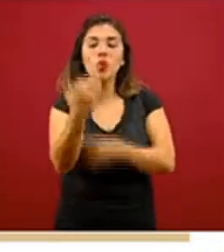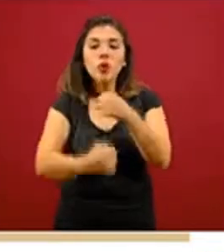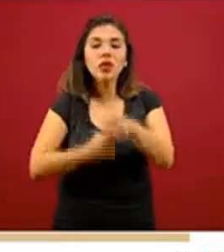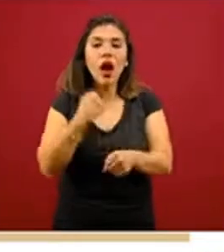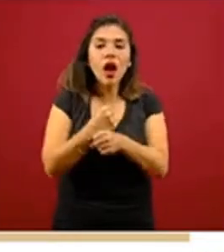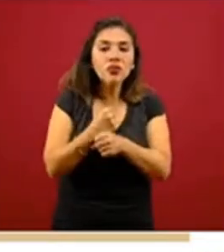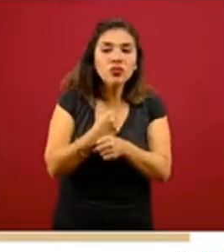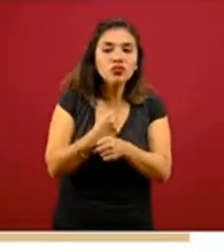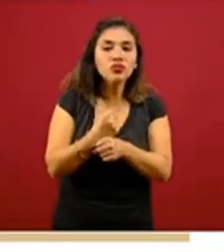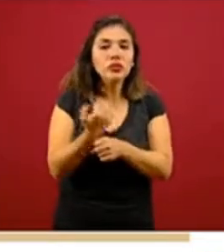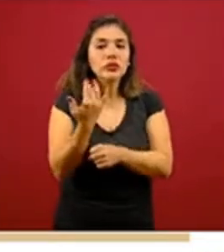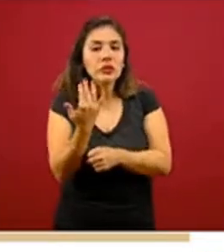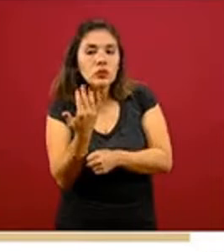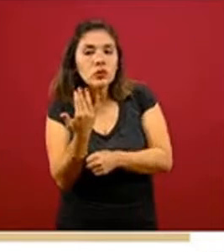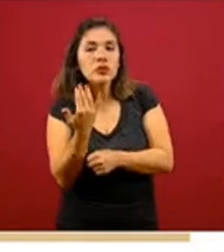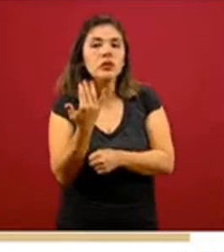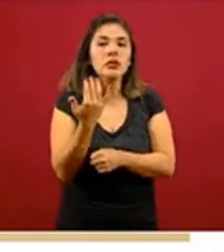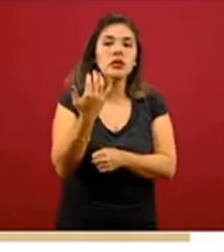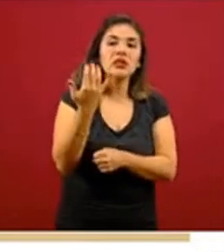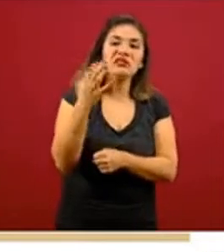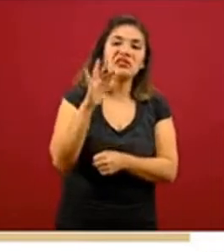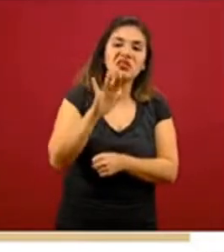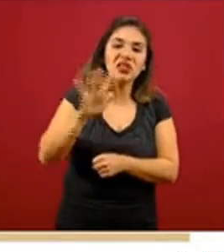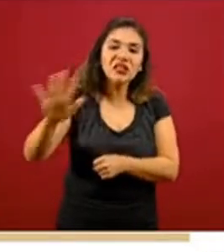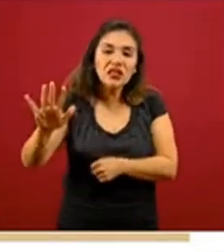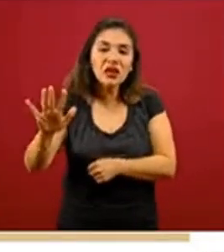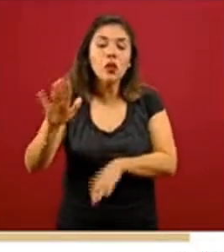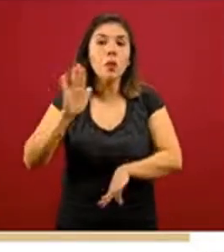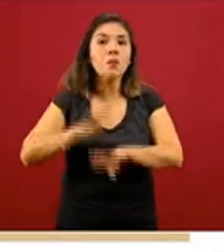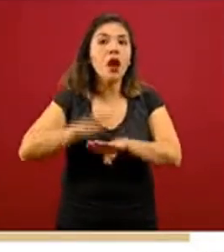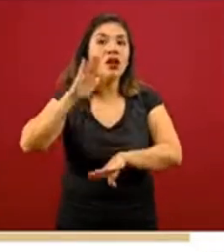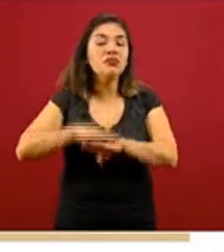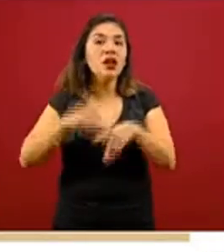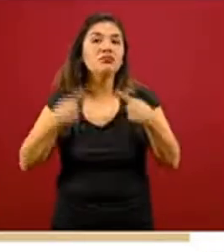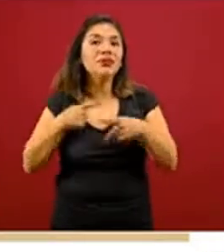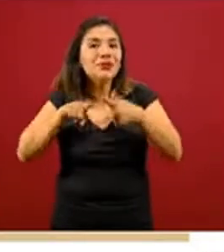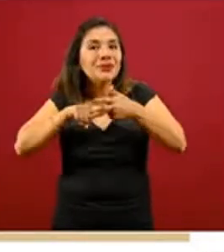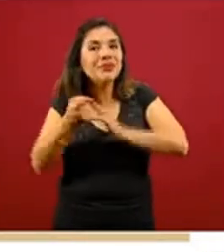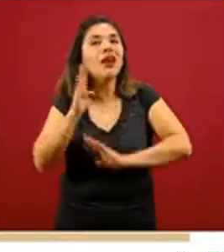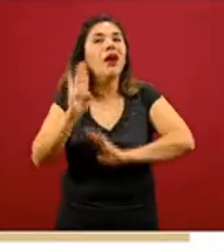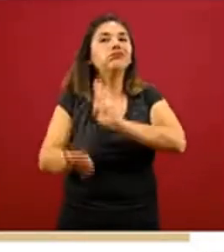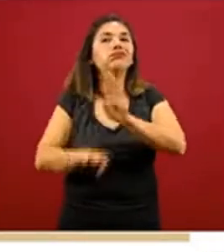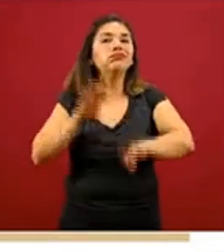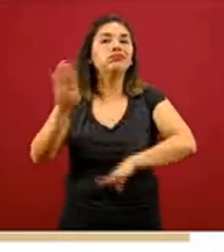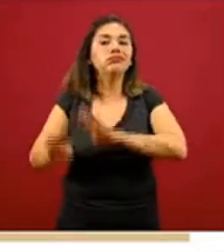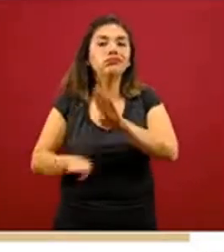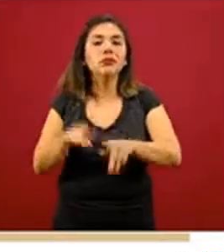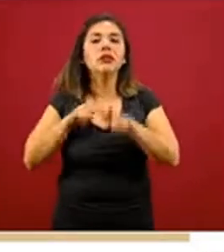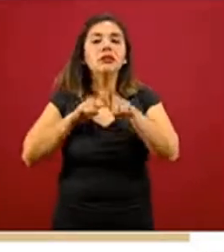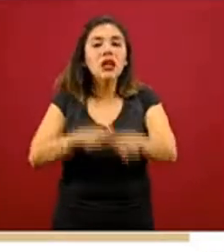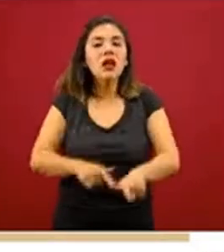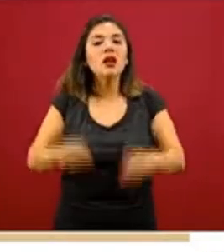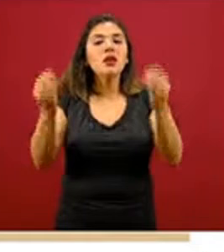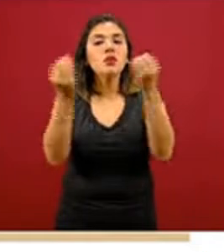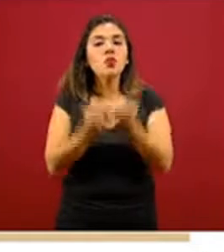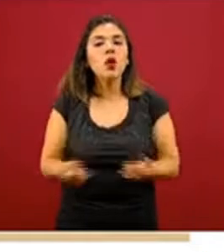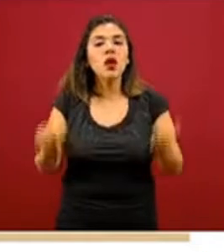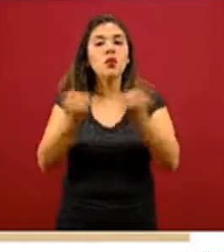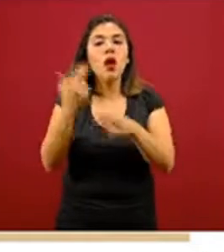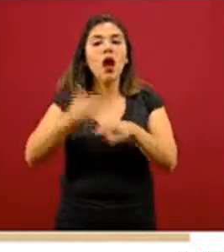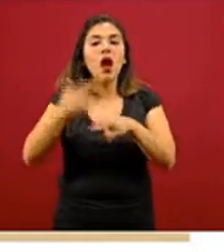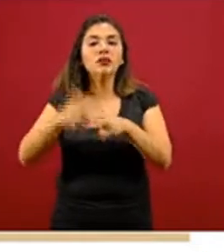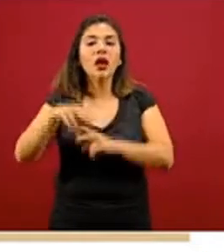y más, se acentúa en el grupo de 55 a 59 y se mantienen todavía presentes prácticamente hasta